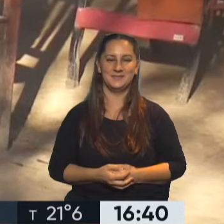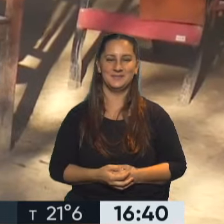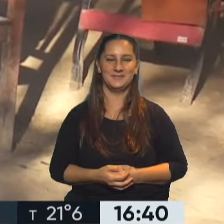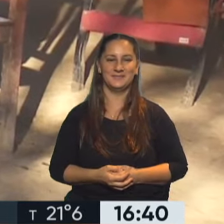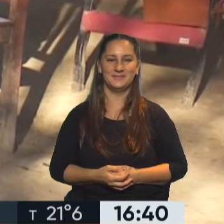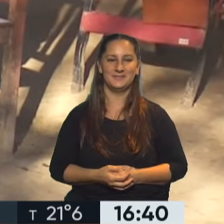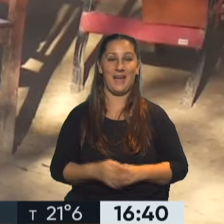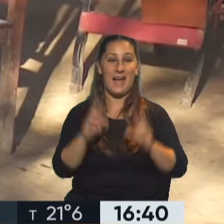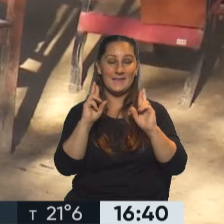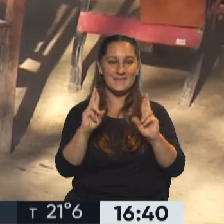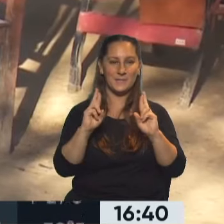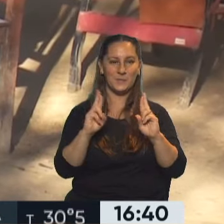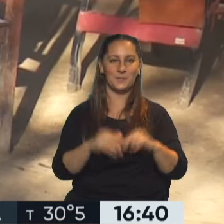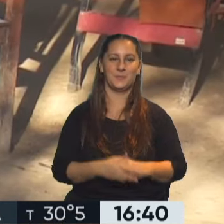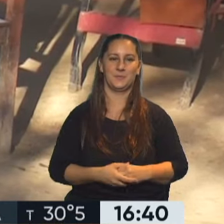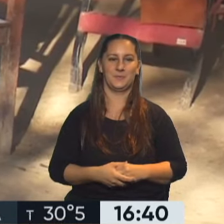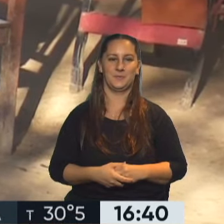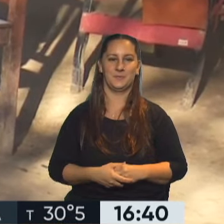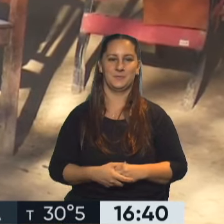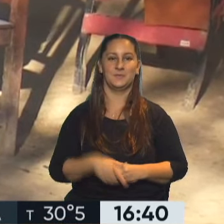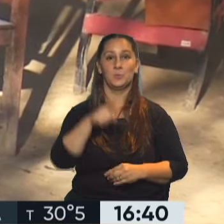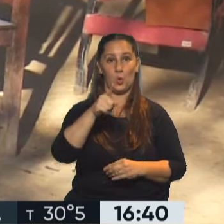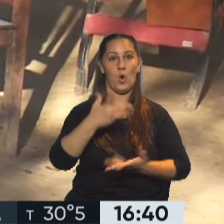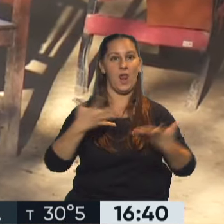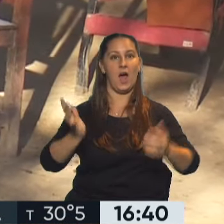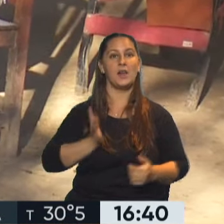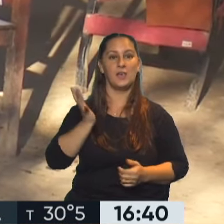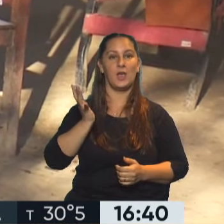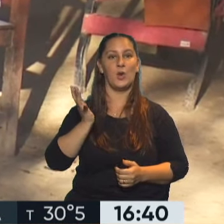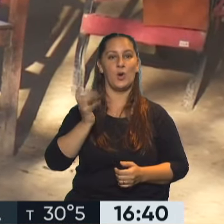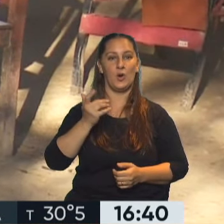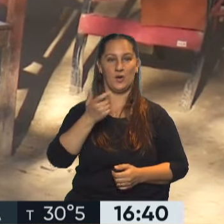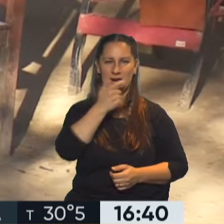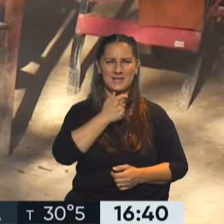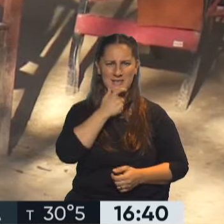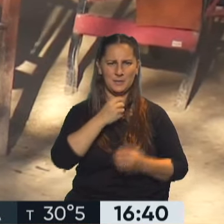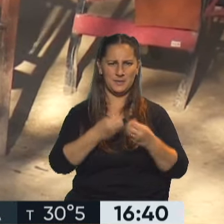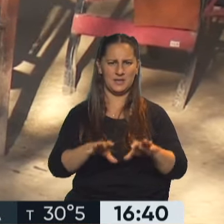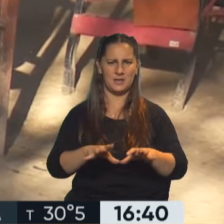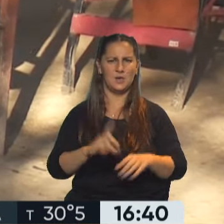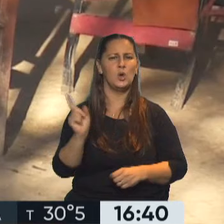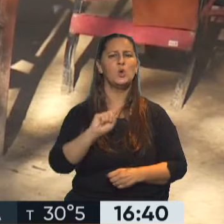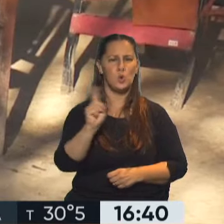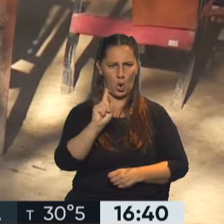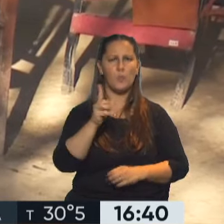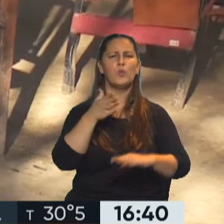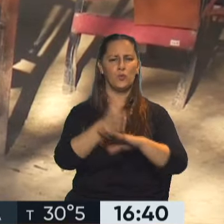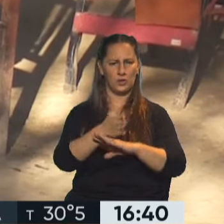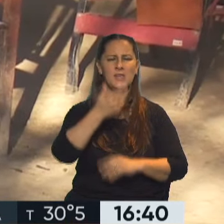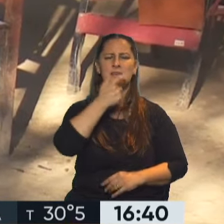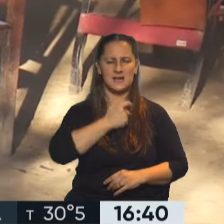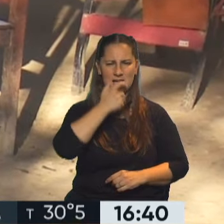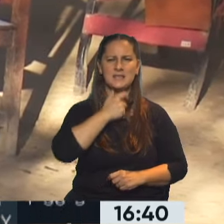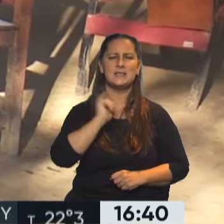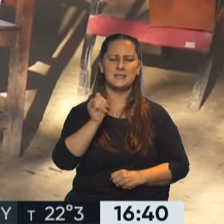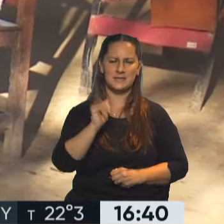Estamos ahí, bueno. Y bueno, y vos has sido un gran arquero, el gran arquero. Empezaste en Racing, ¿no? No empecé, pero pasé por ahí una gran pasión. Pasaste